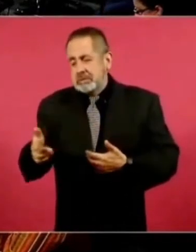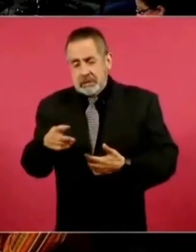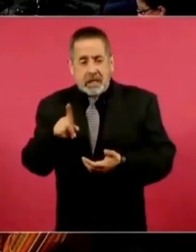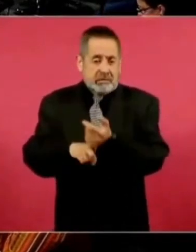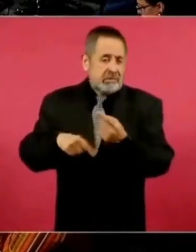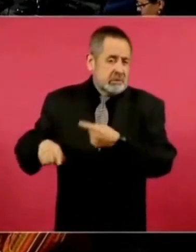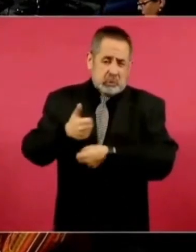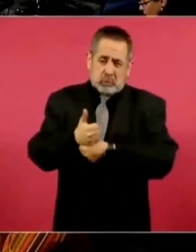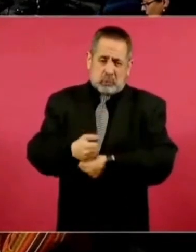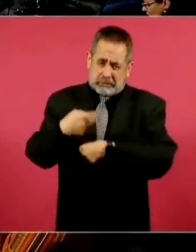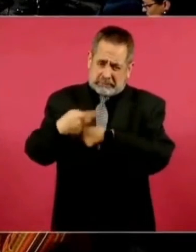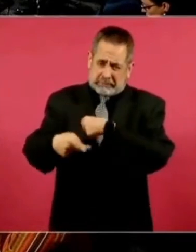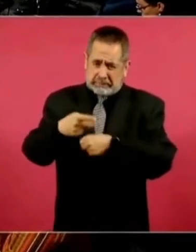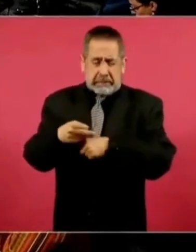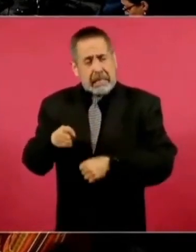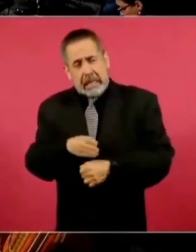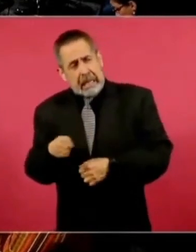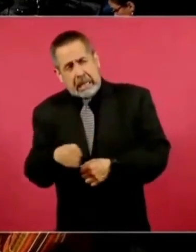mucho.